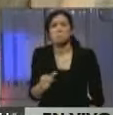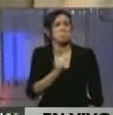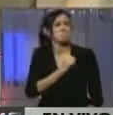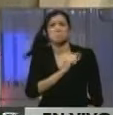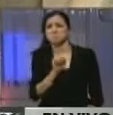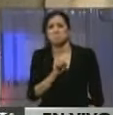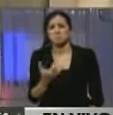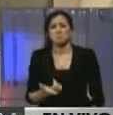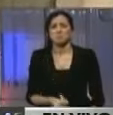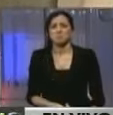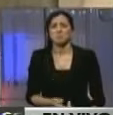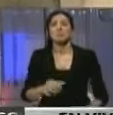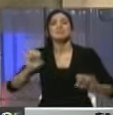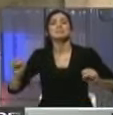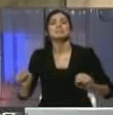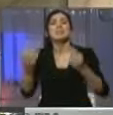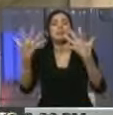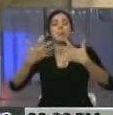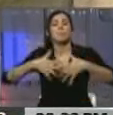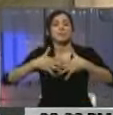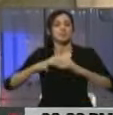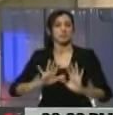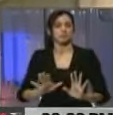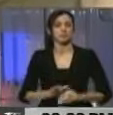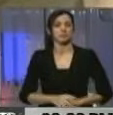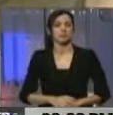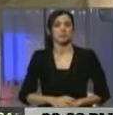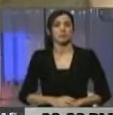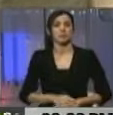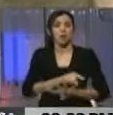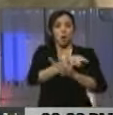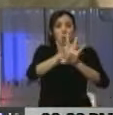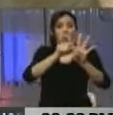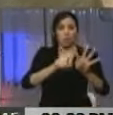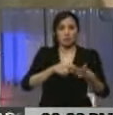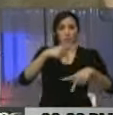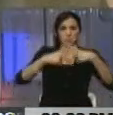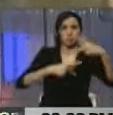Y bueno, se recuperó la empresa. De las 4 líneas de producción,